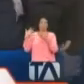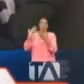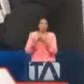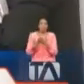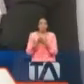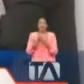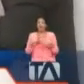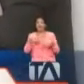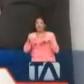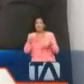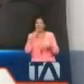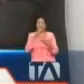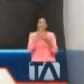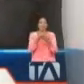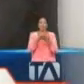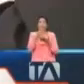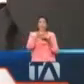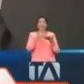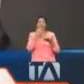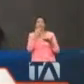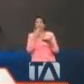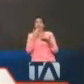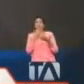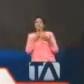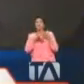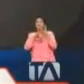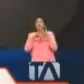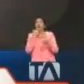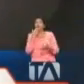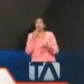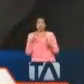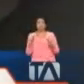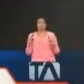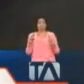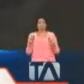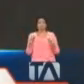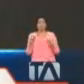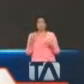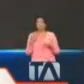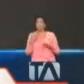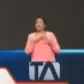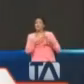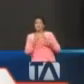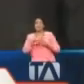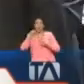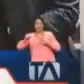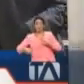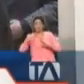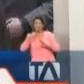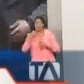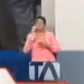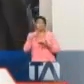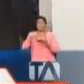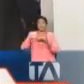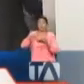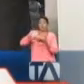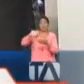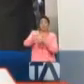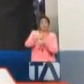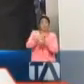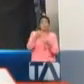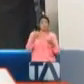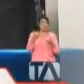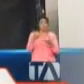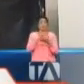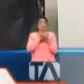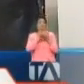registrar actividades económicas ni relación de dependencia. La defensa de Terán considera que los ingresos fueron lícitos y no se ha